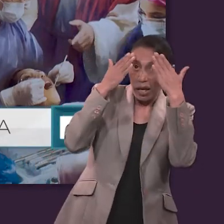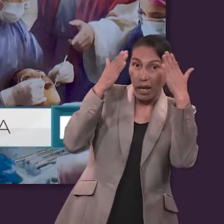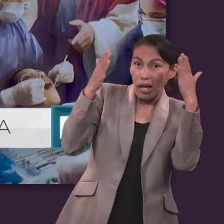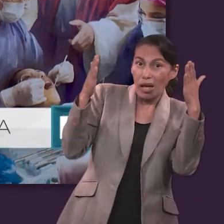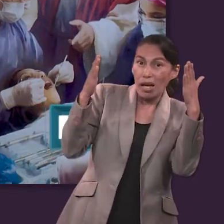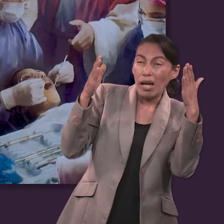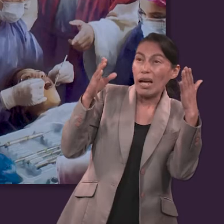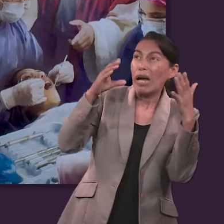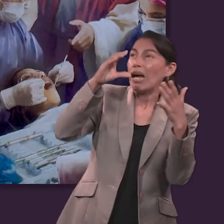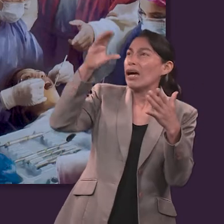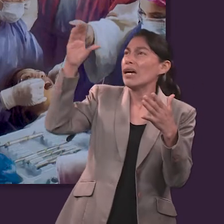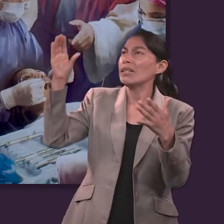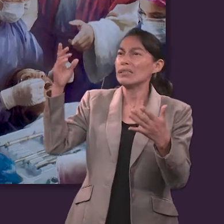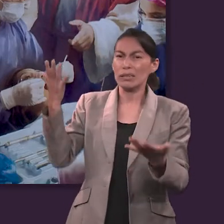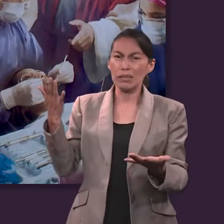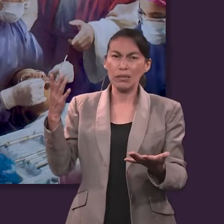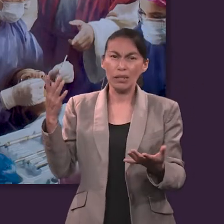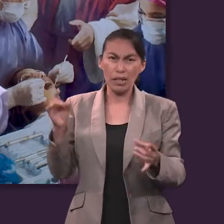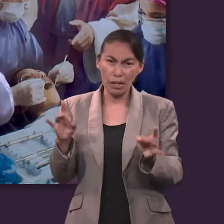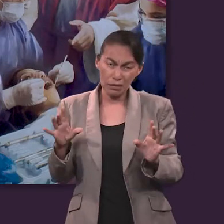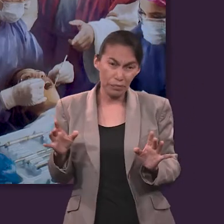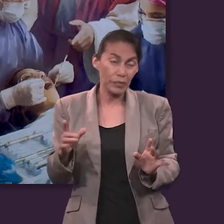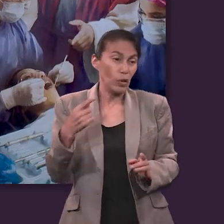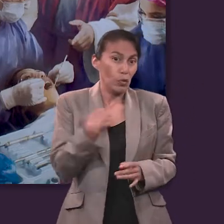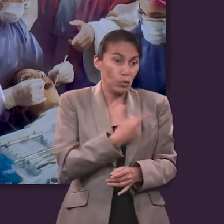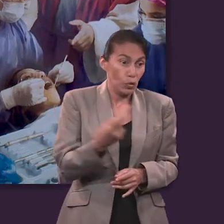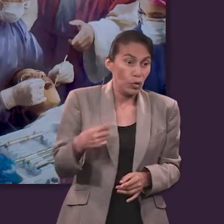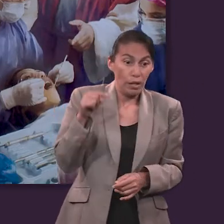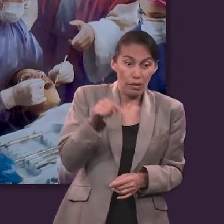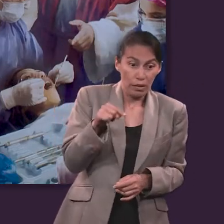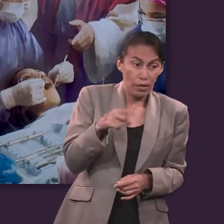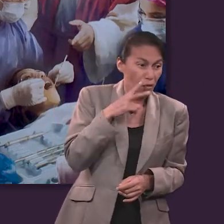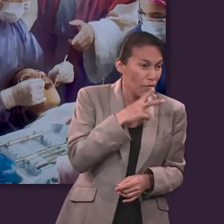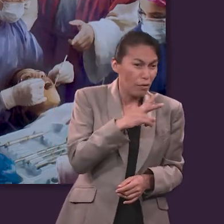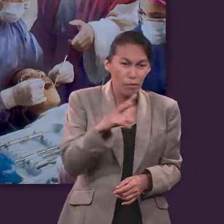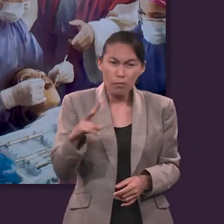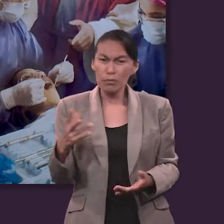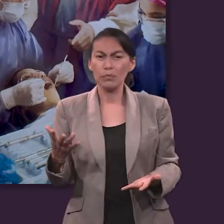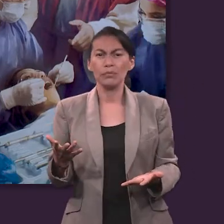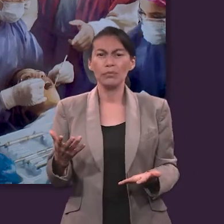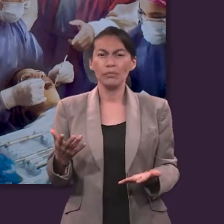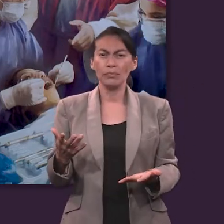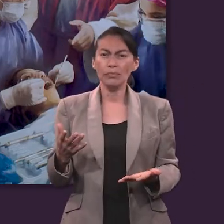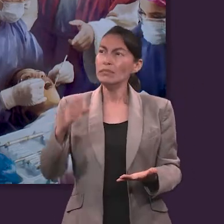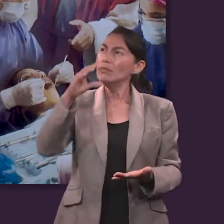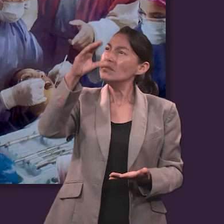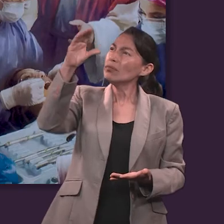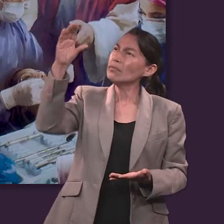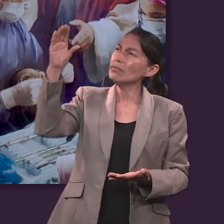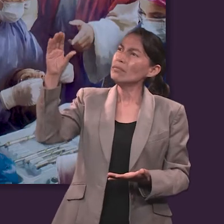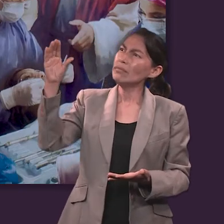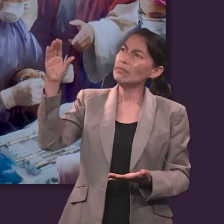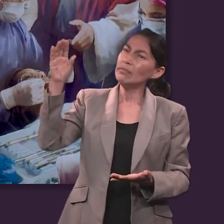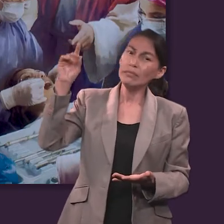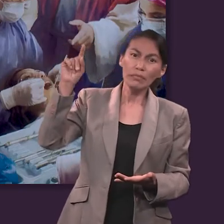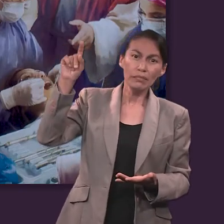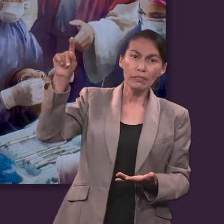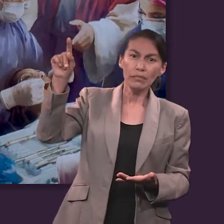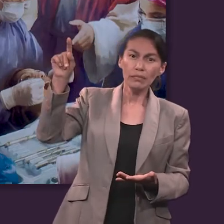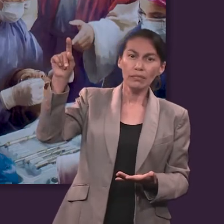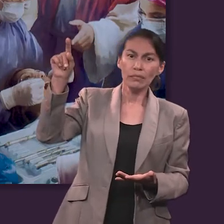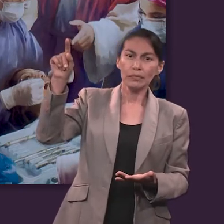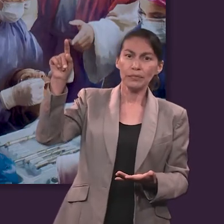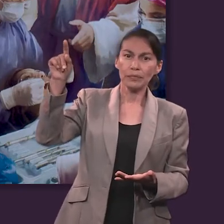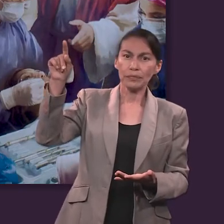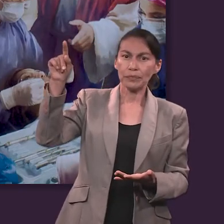lo que pasa en el cielo, porque nosotros vemos la realidad aquí en nuestra tierra. Y en el cielo,